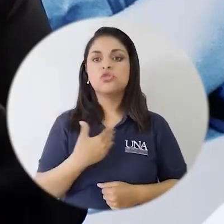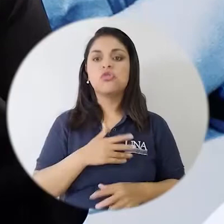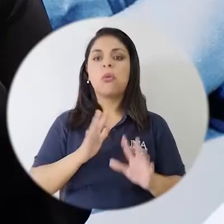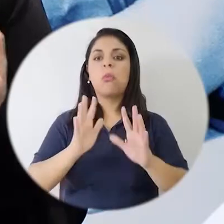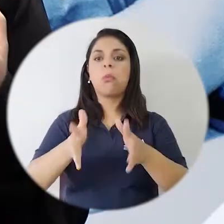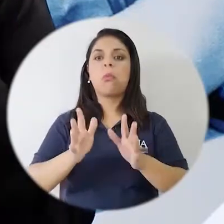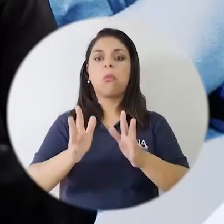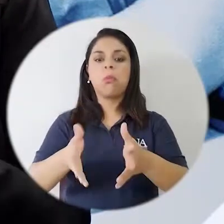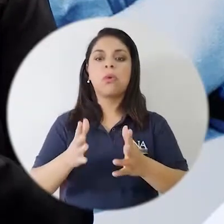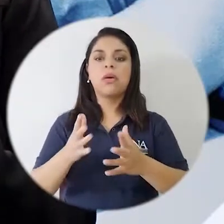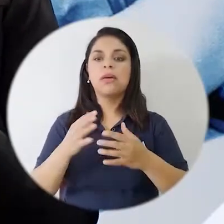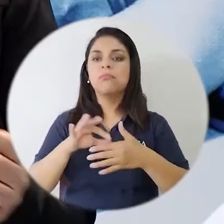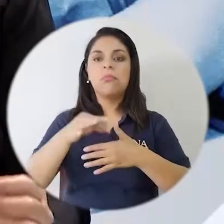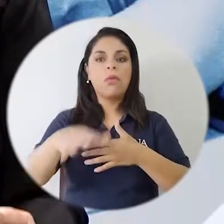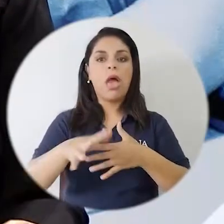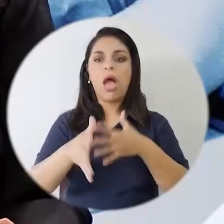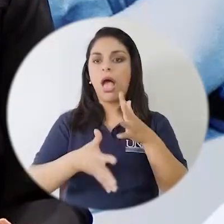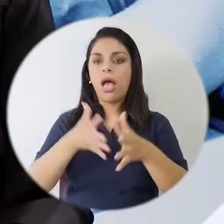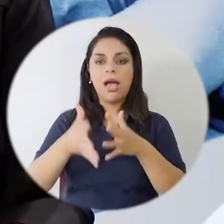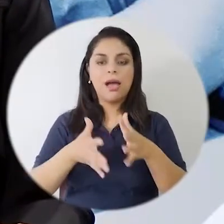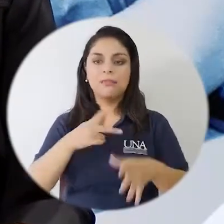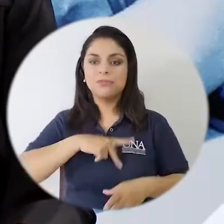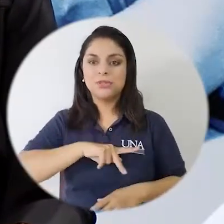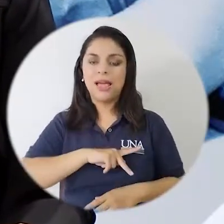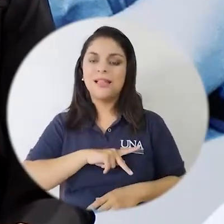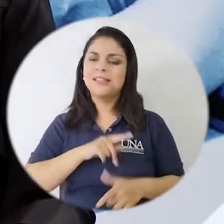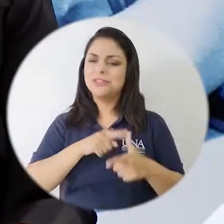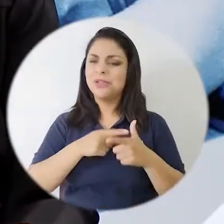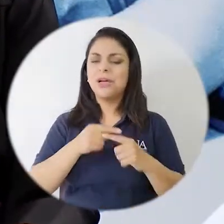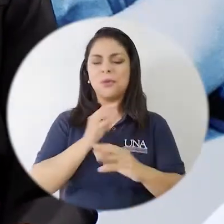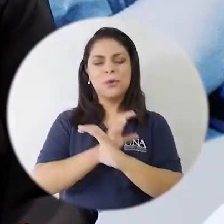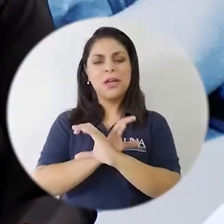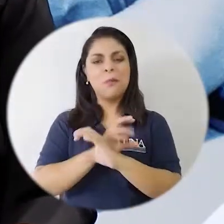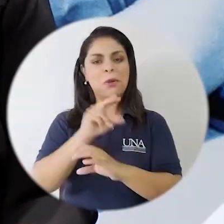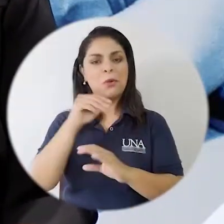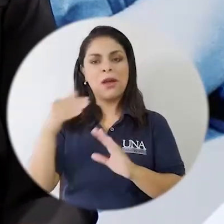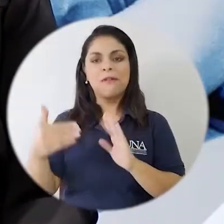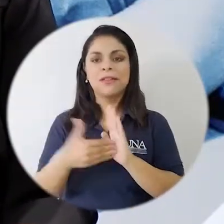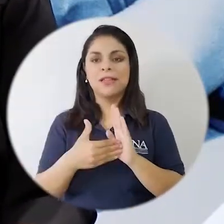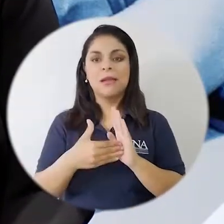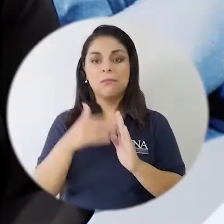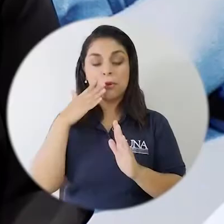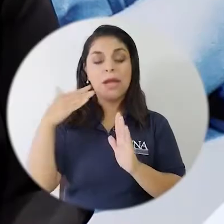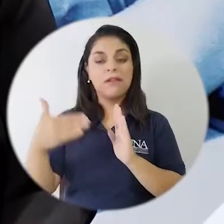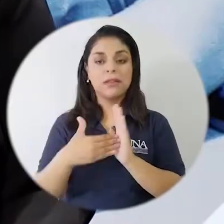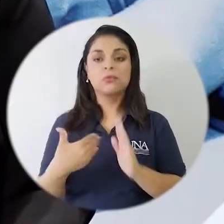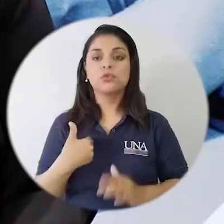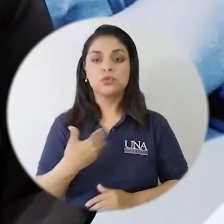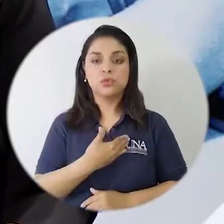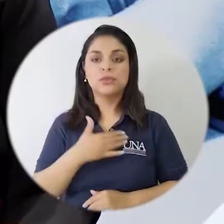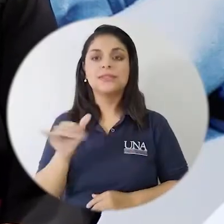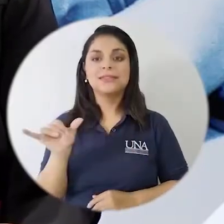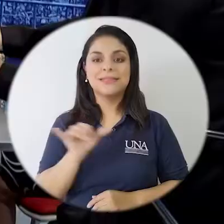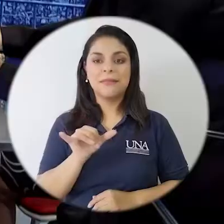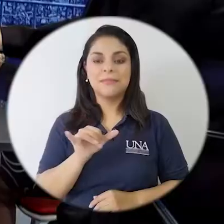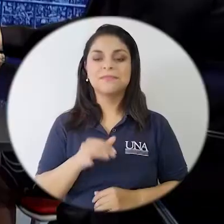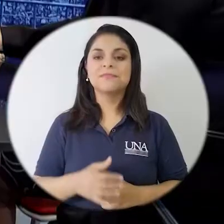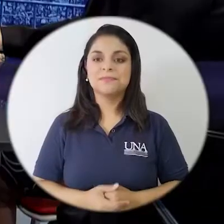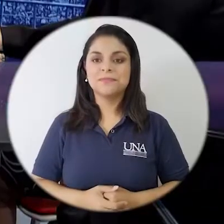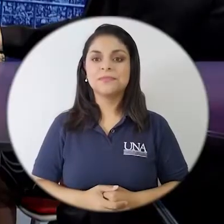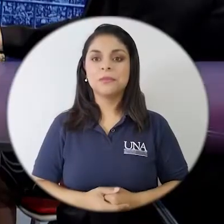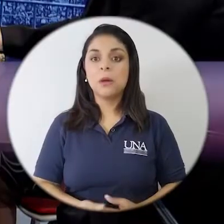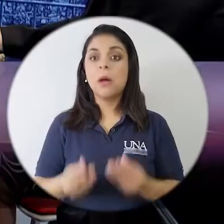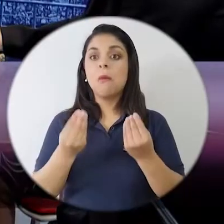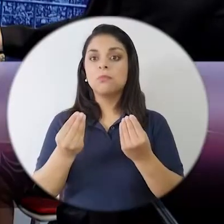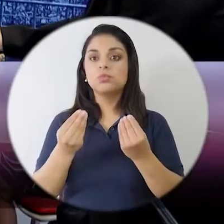nosotros estamos descuidando nuestro sistema personal. Hay que tener cuidado para no afectar a la institución, porque finalmente nos afectamos nosotros también.